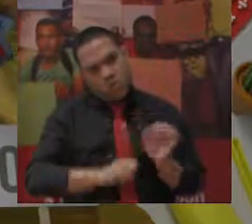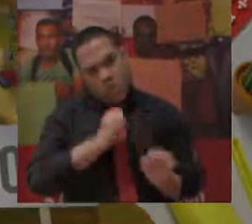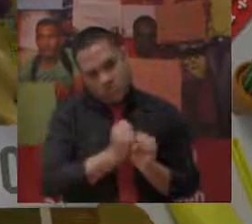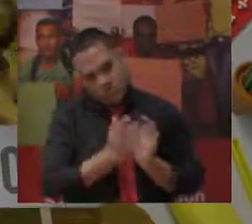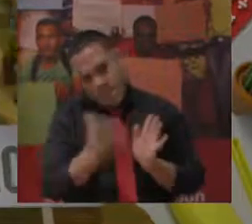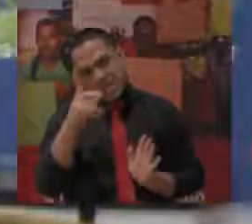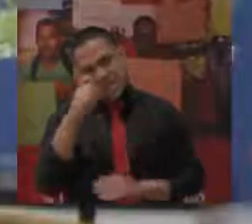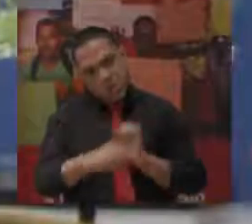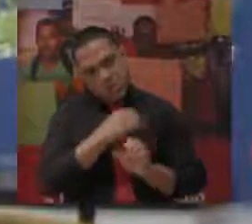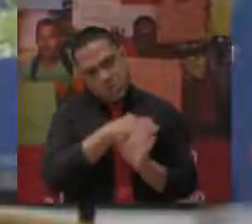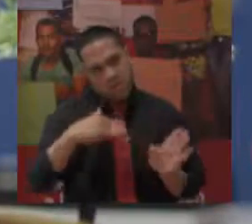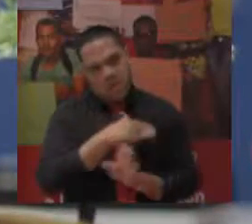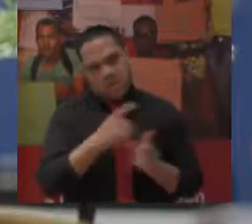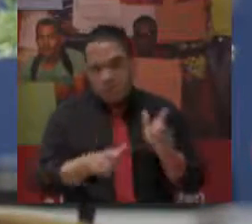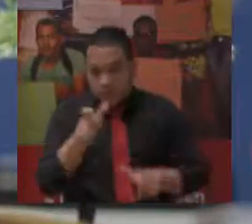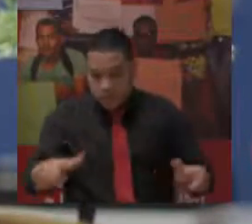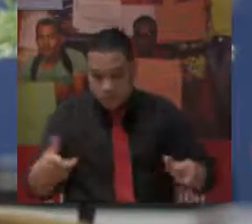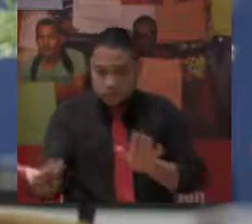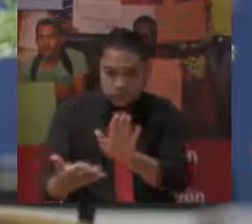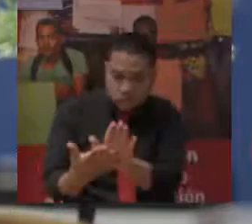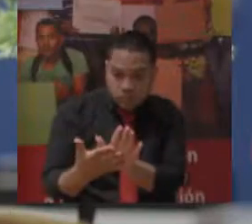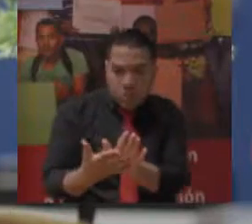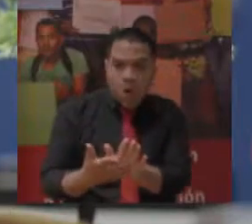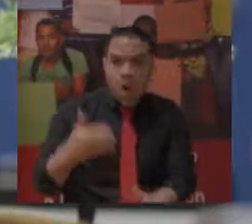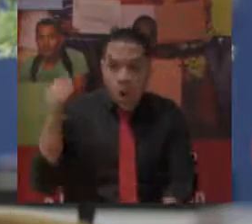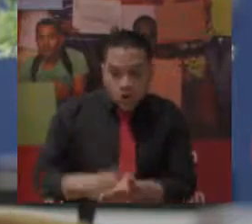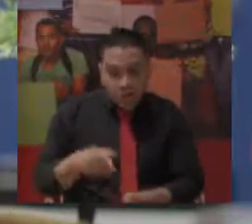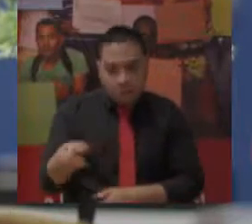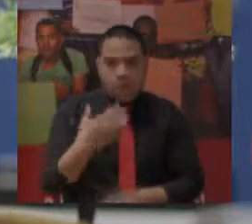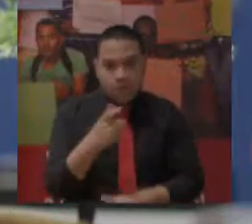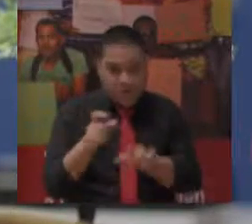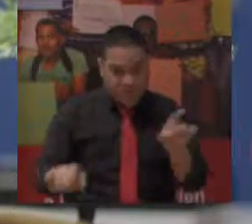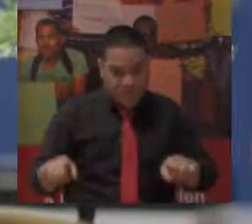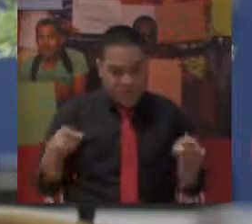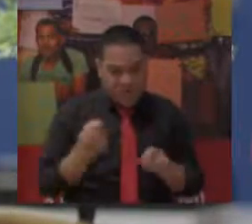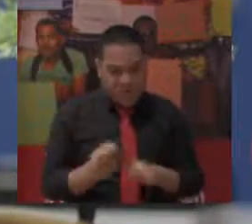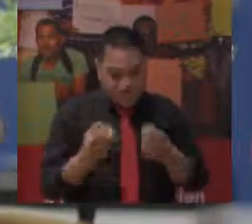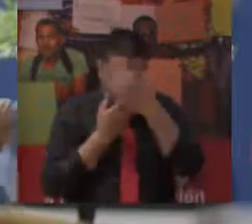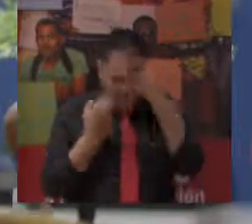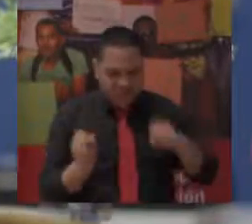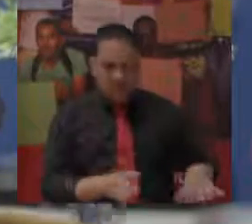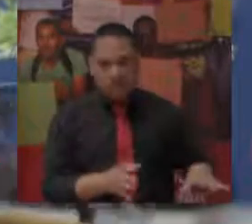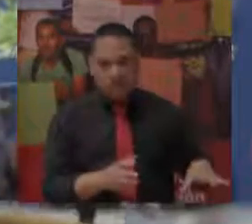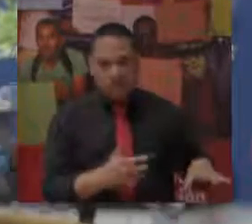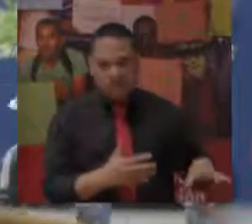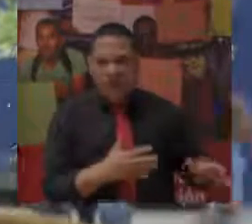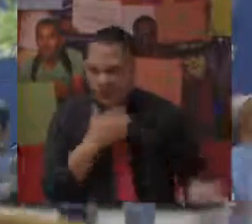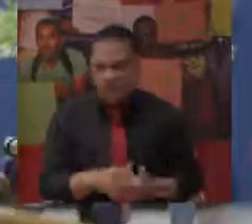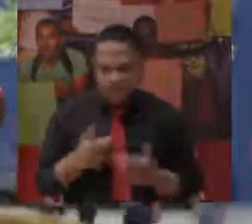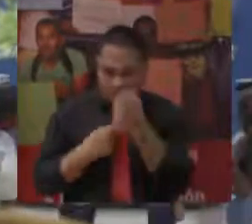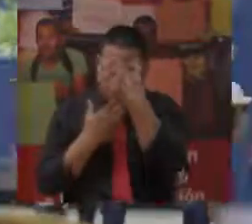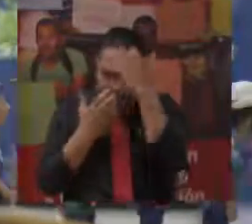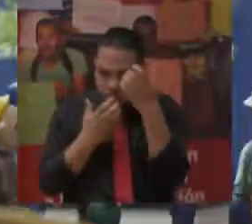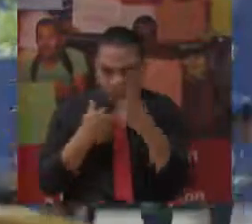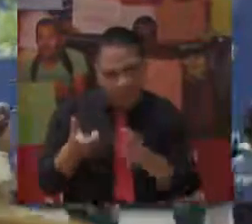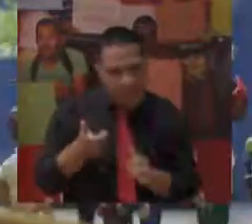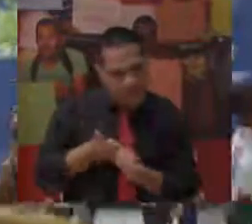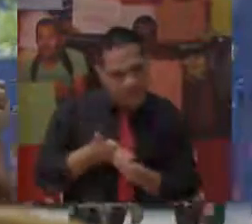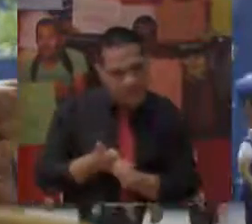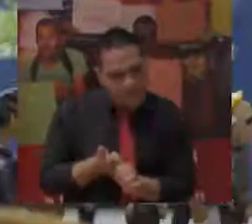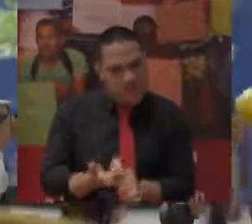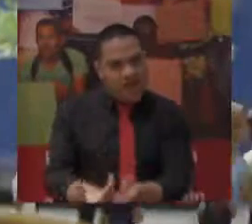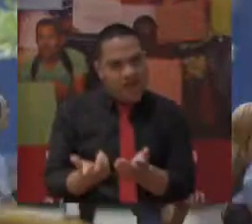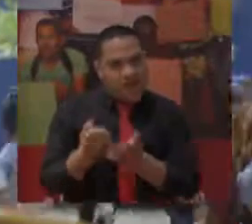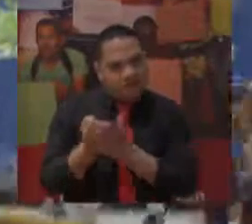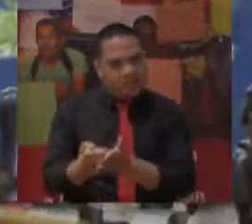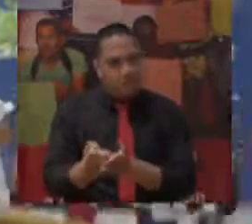prioriza la reconciliación, las garantías de no repetición de la violencia, considera los contextos comunitarios y se encamina en la superación de condiciones